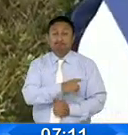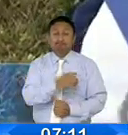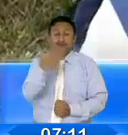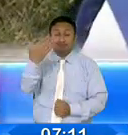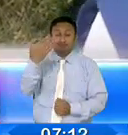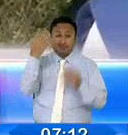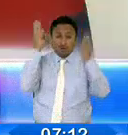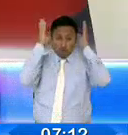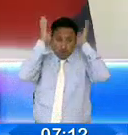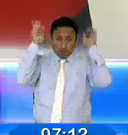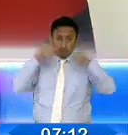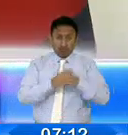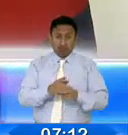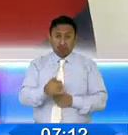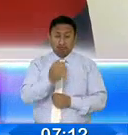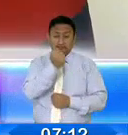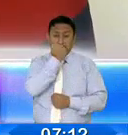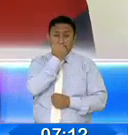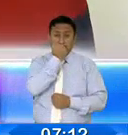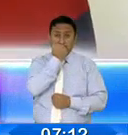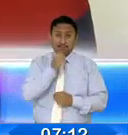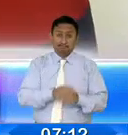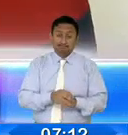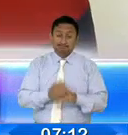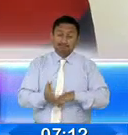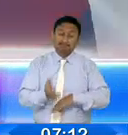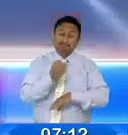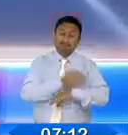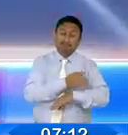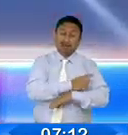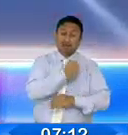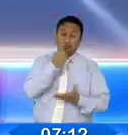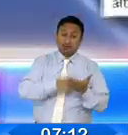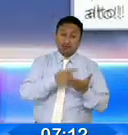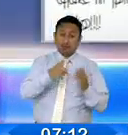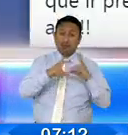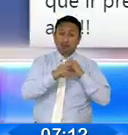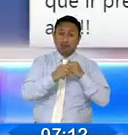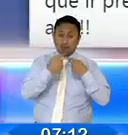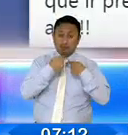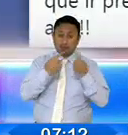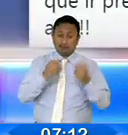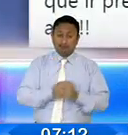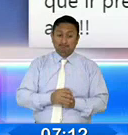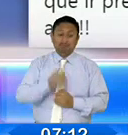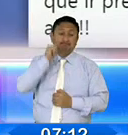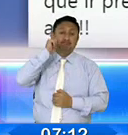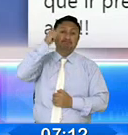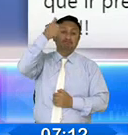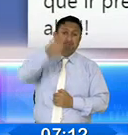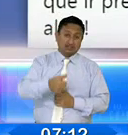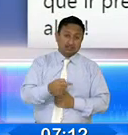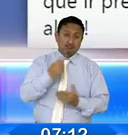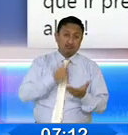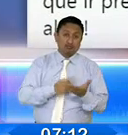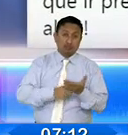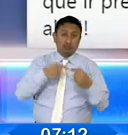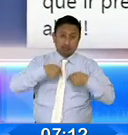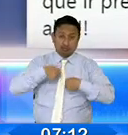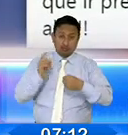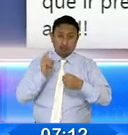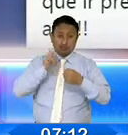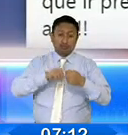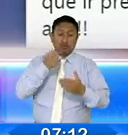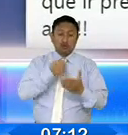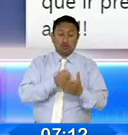respecto. Sin embargo, un día antes de esta audiencia, escribió en su cuenta de Twitter. Mañana es la audiencia de vinculación por la adquisición de pruebas